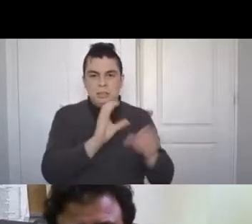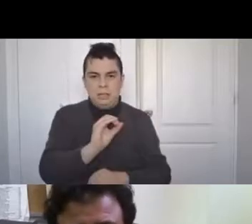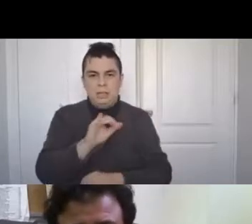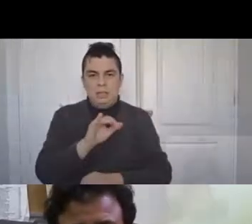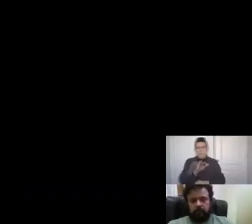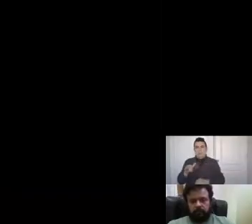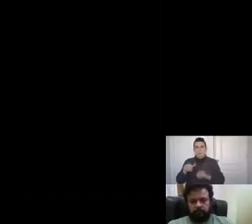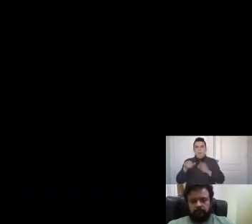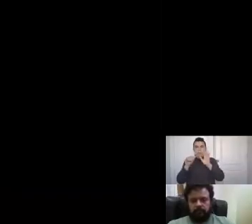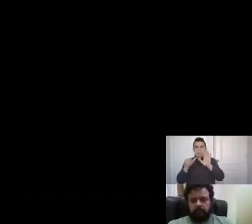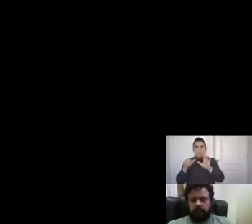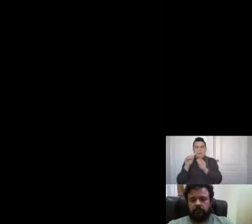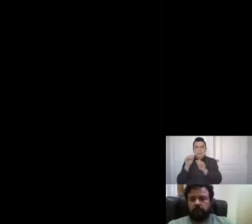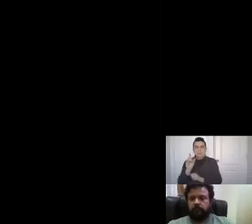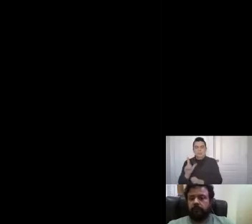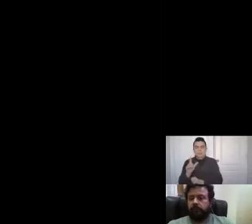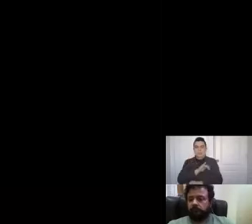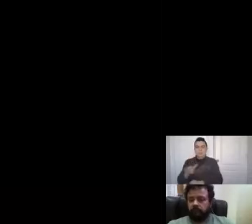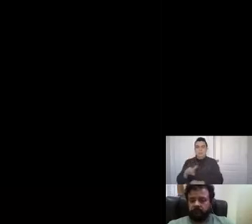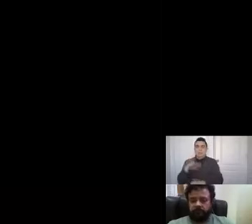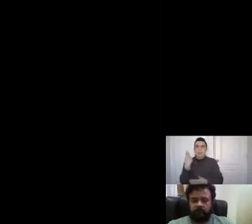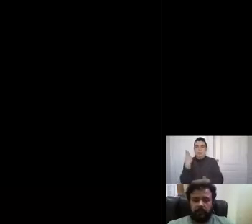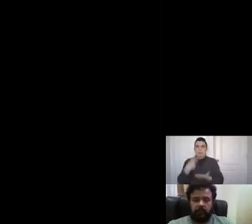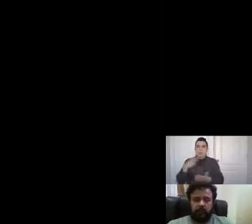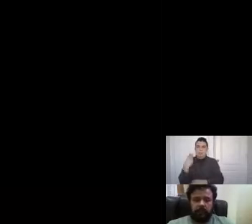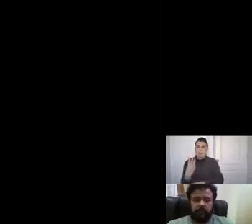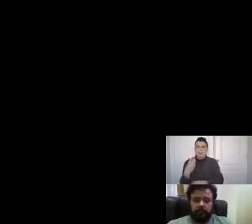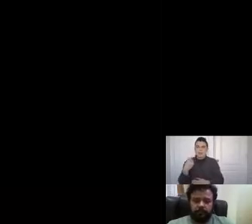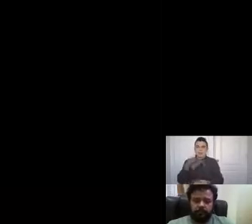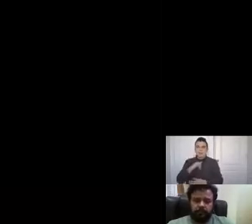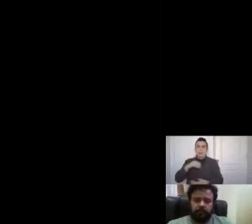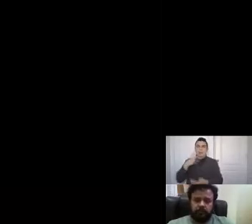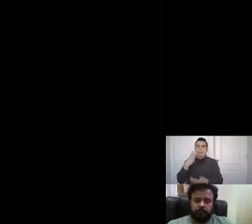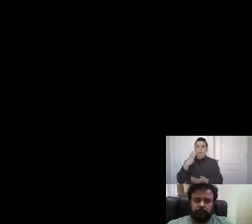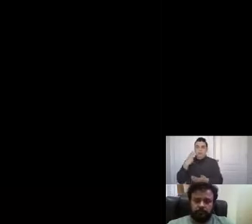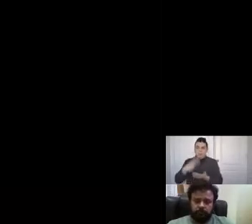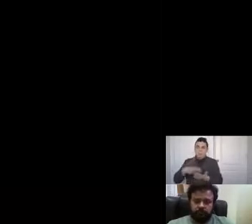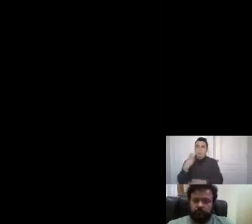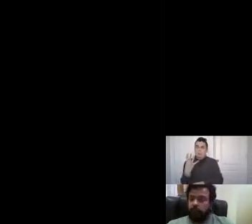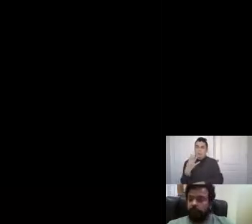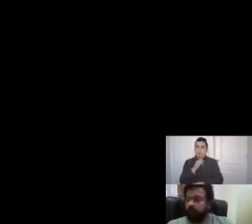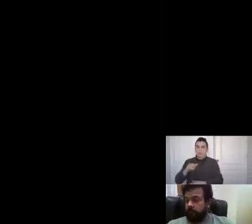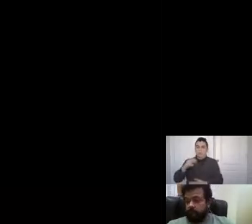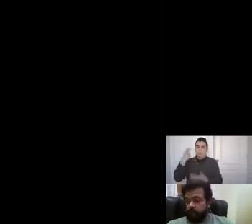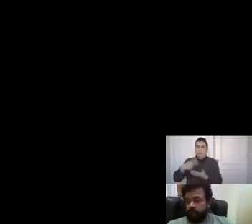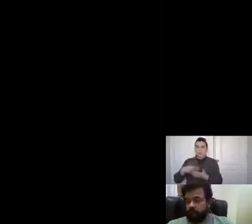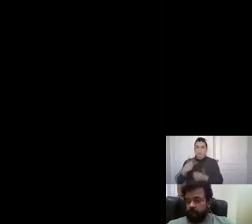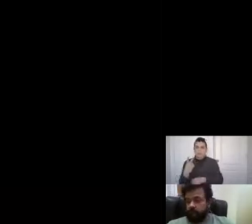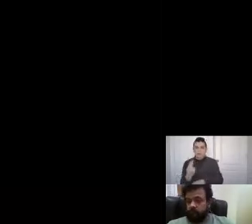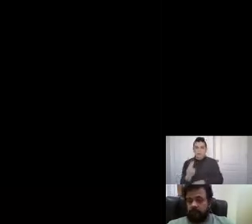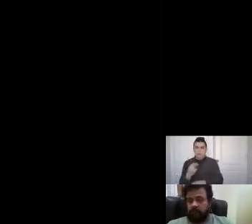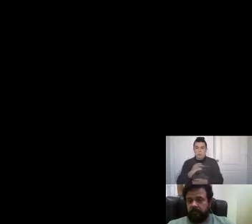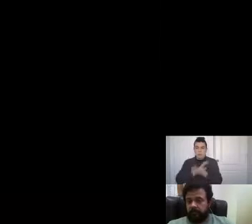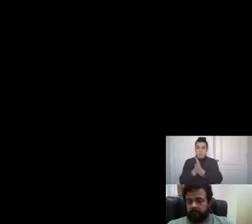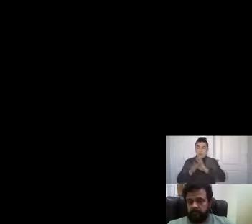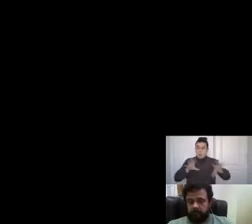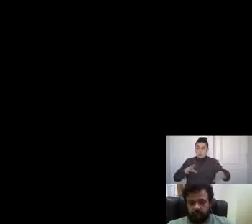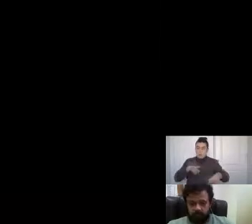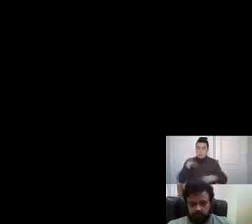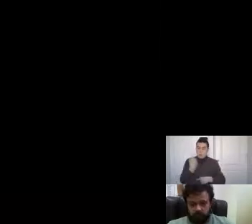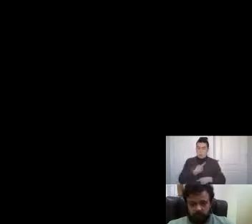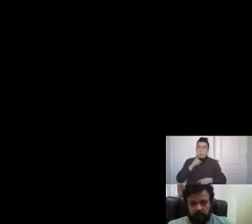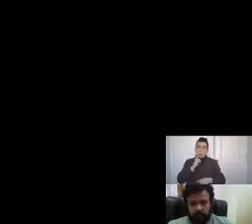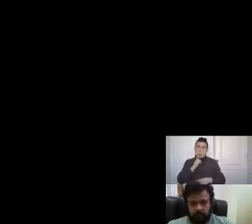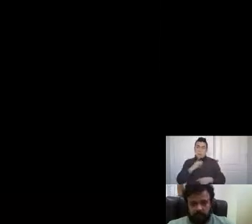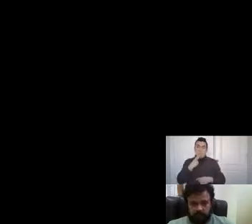El 2003, 2004, 2005 y el 2012. Y todos ellos conviven con nosotros cotidianamente.